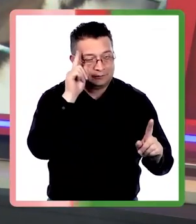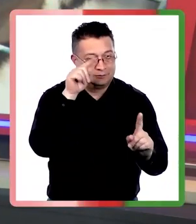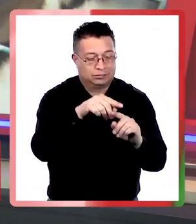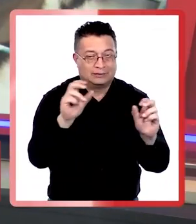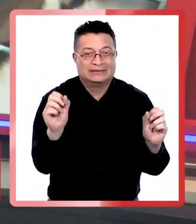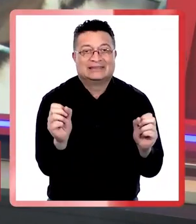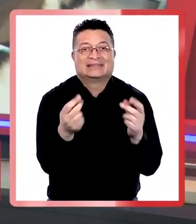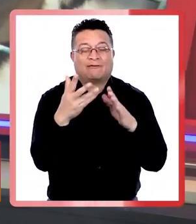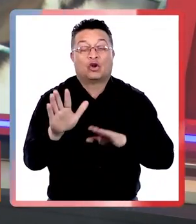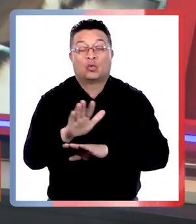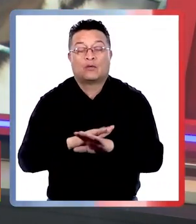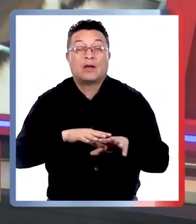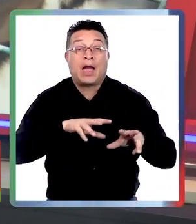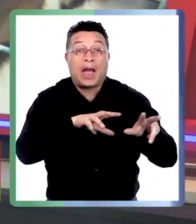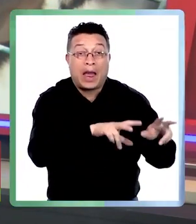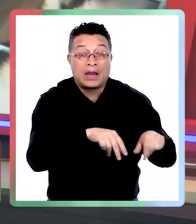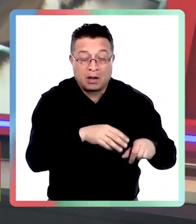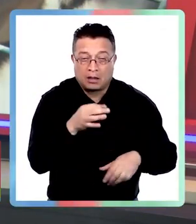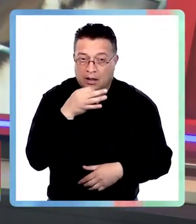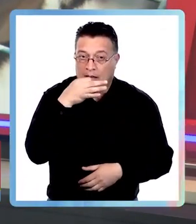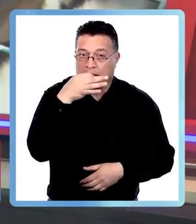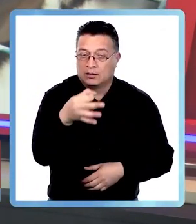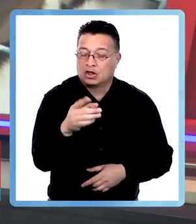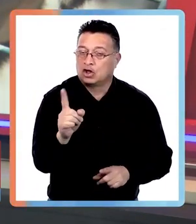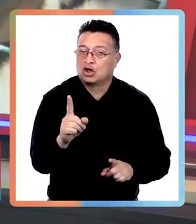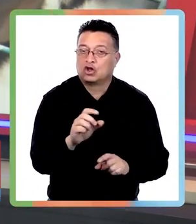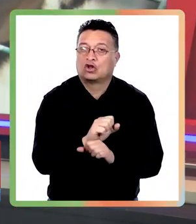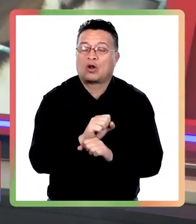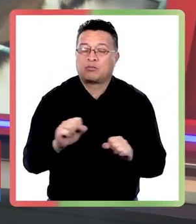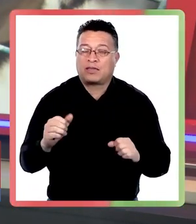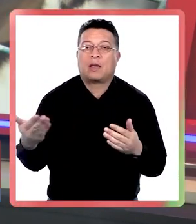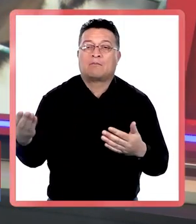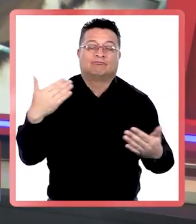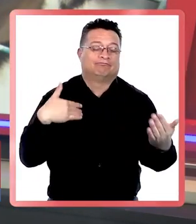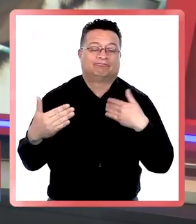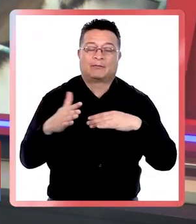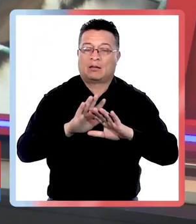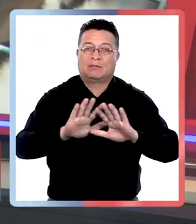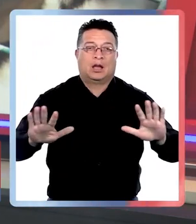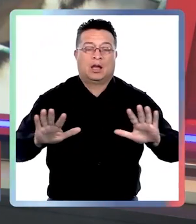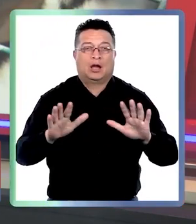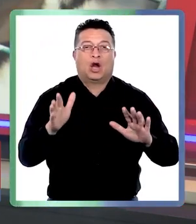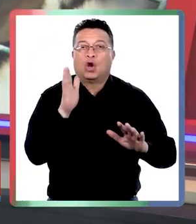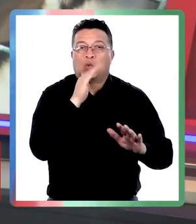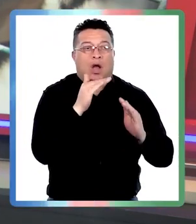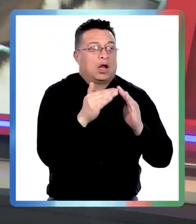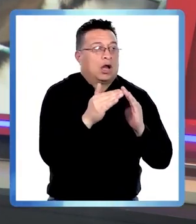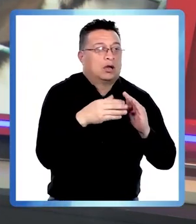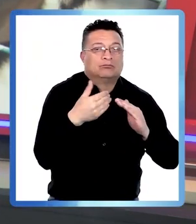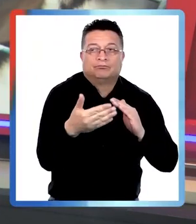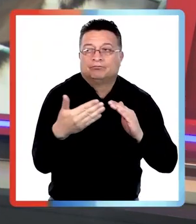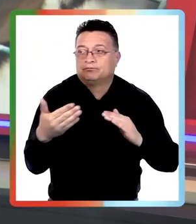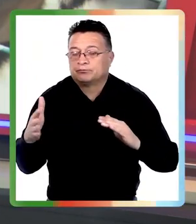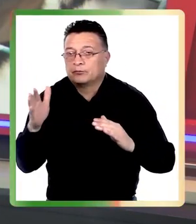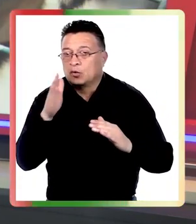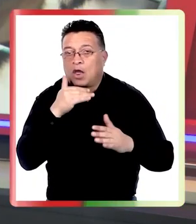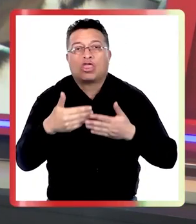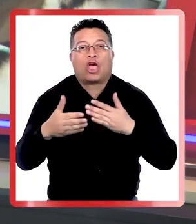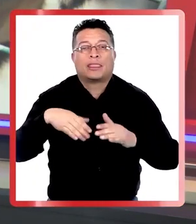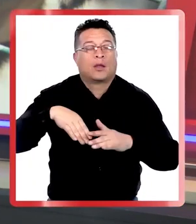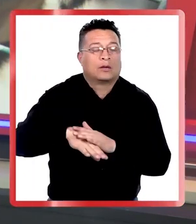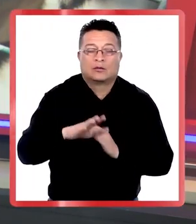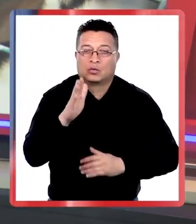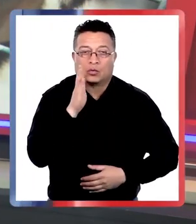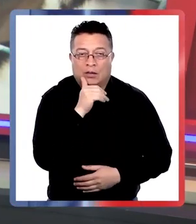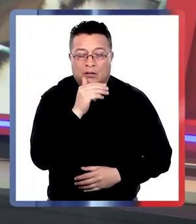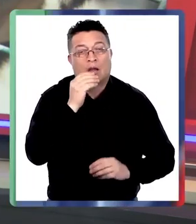organizaciones dedicadas al rescate y cuidado de mascotas anunciaron que no podrán recibir más animales, porque no hay hogares temporales disponibles